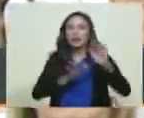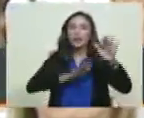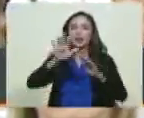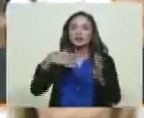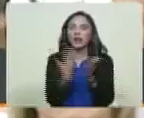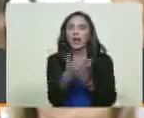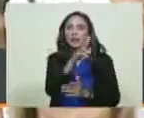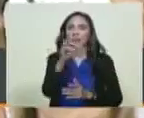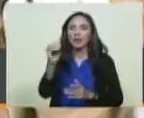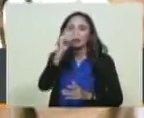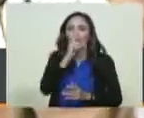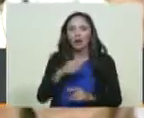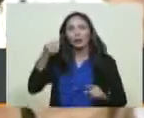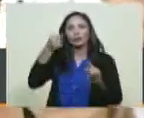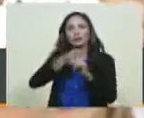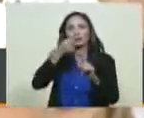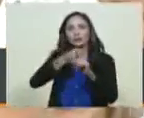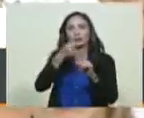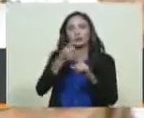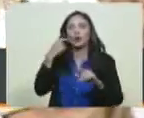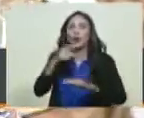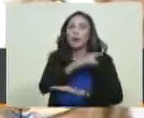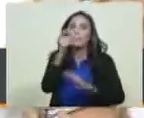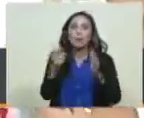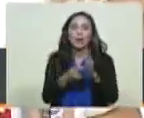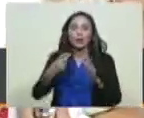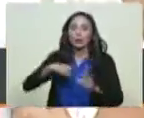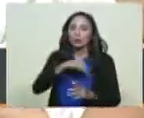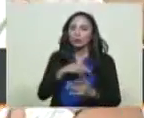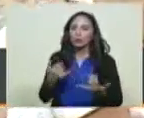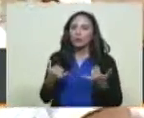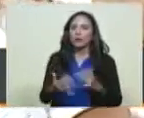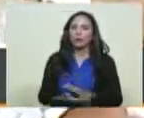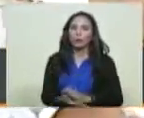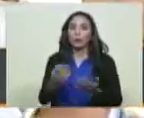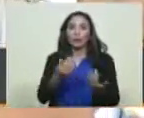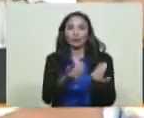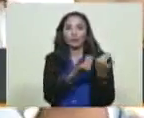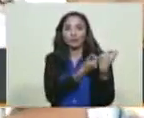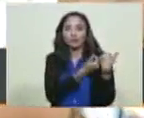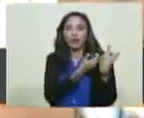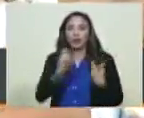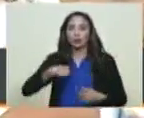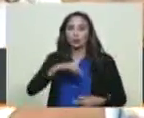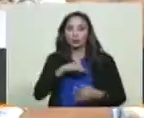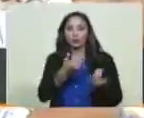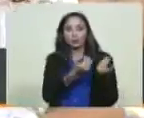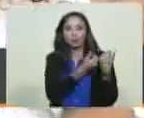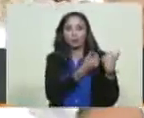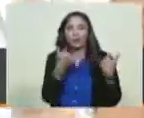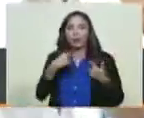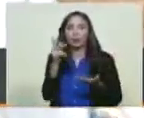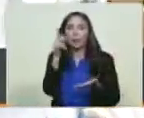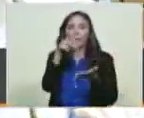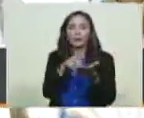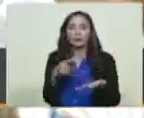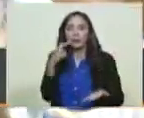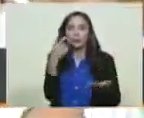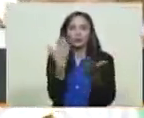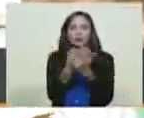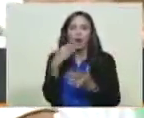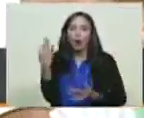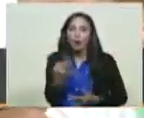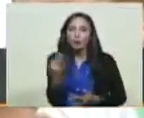años no es una lucha generacional es que nosotros estamos asumiendo nuestro papel protagónico para